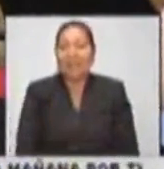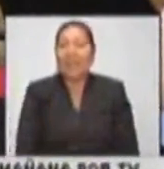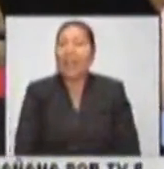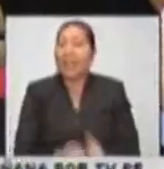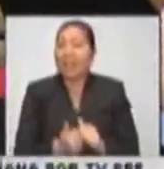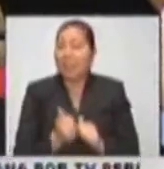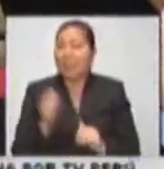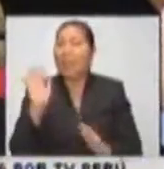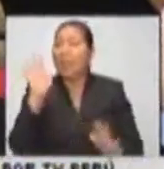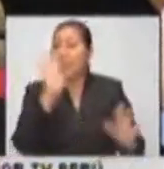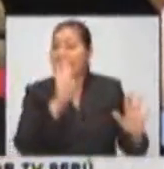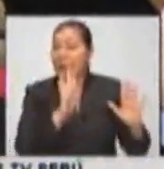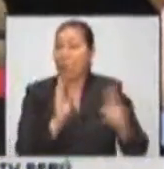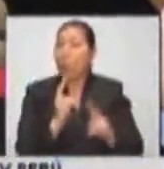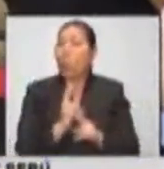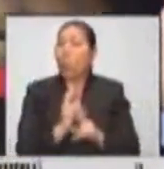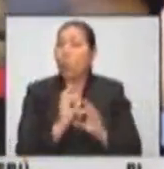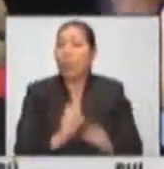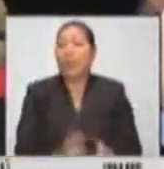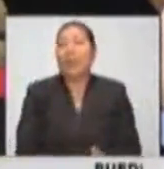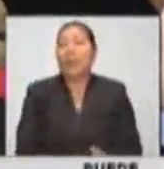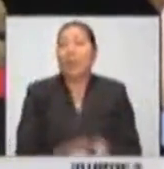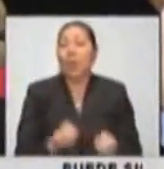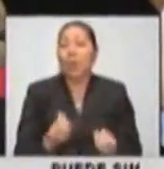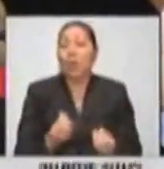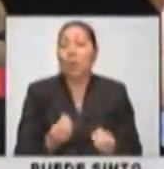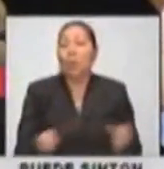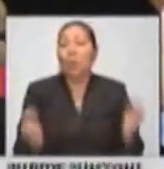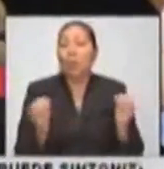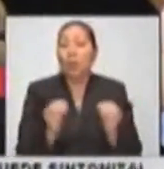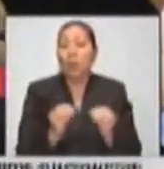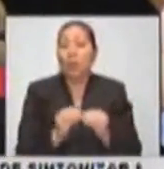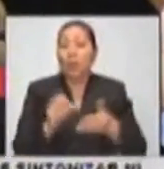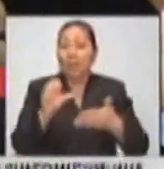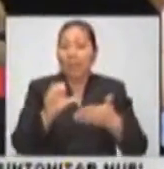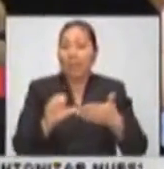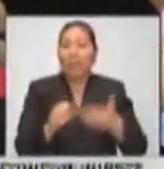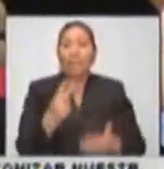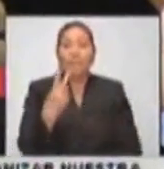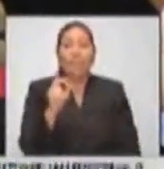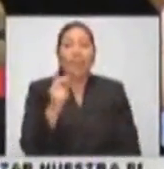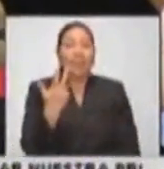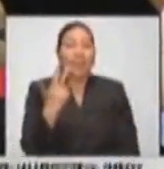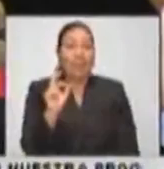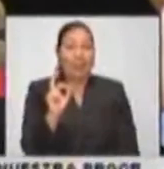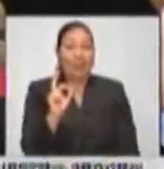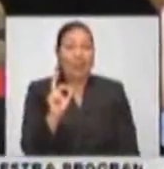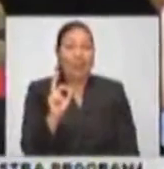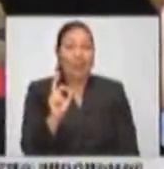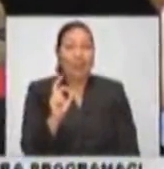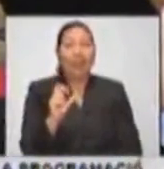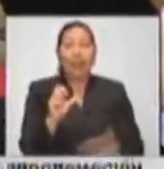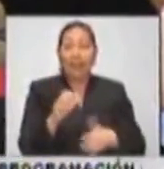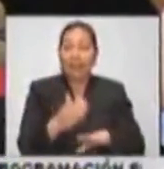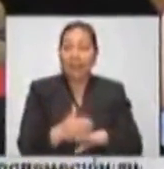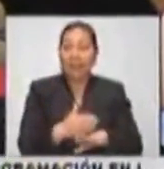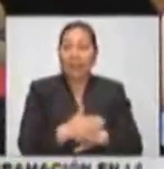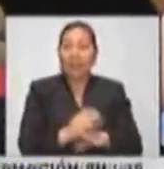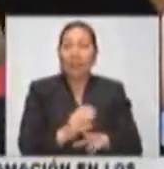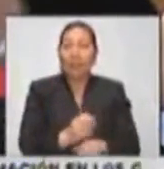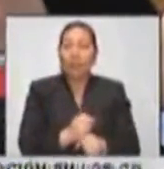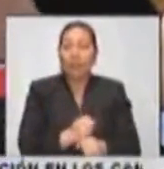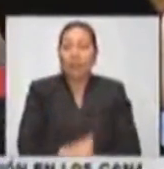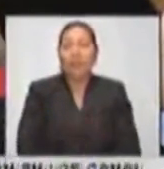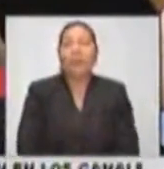cambio climático, en prevención de riesgos, como en el conjunto de la Agenda 2030, que son los objetivos de desarrollo